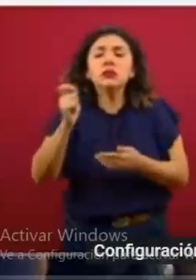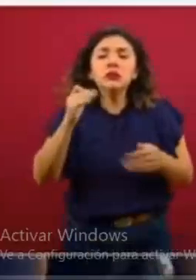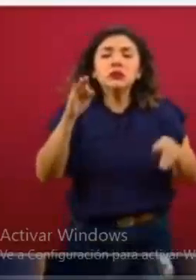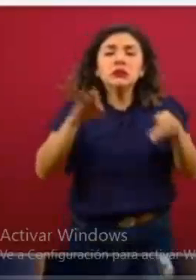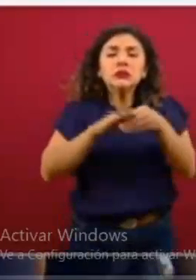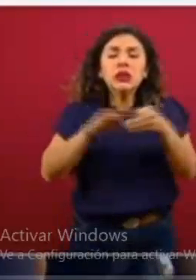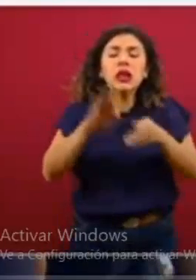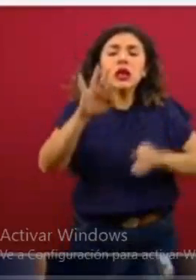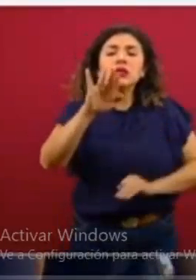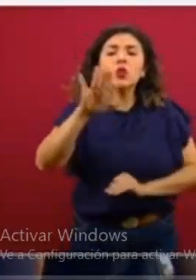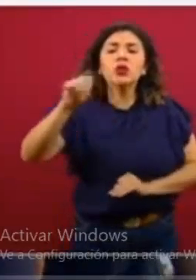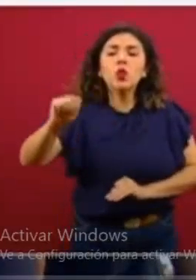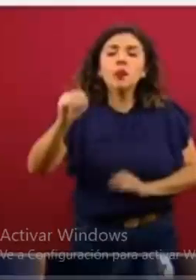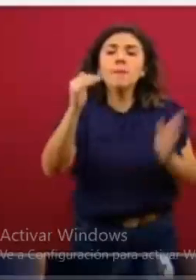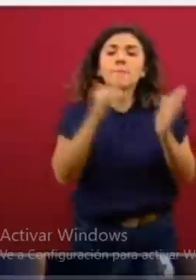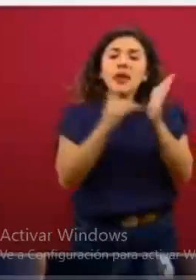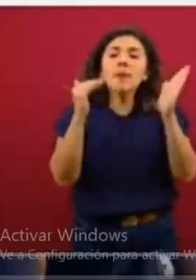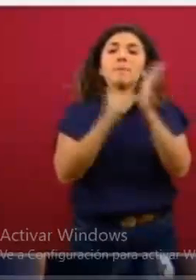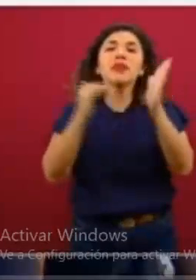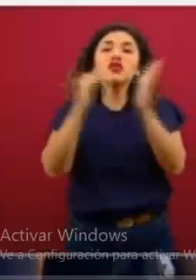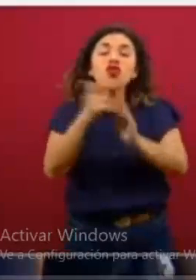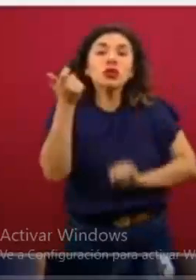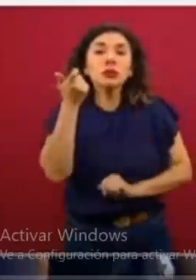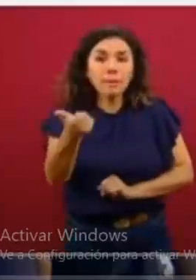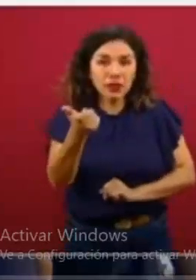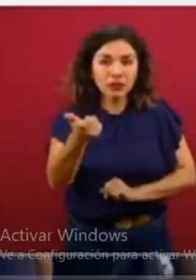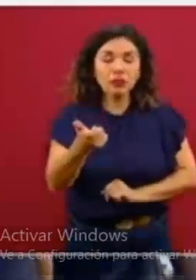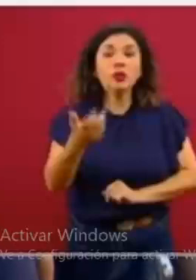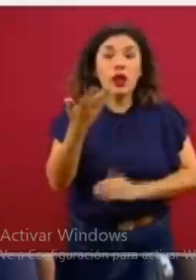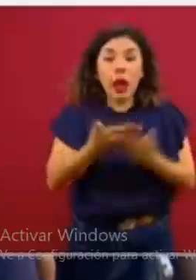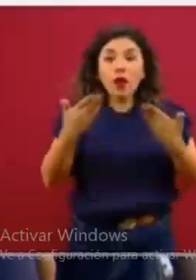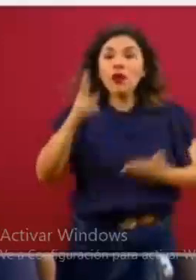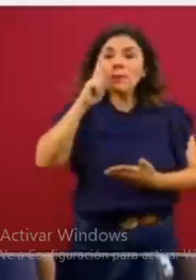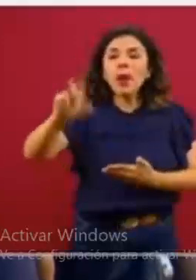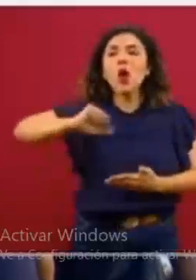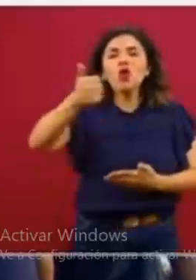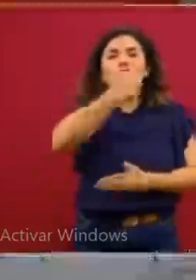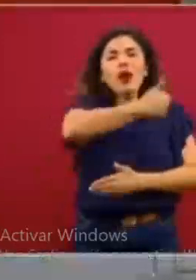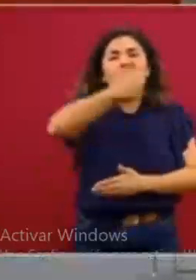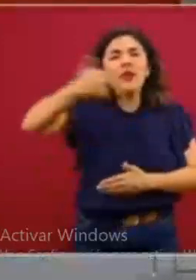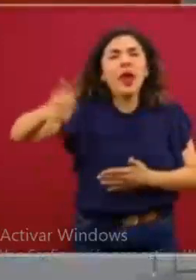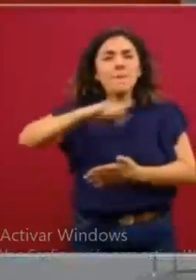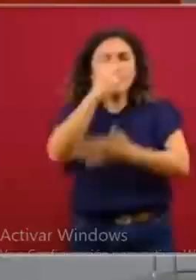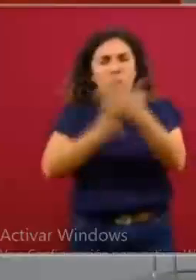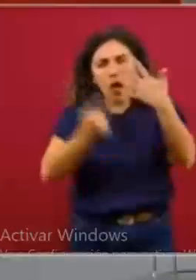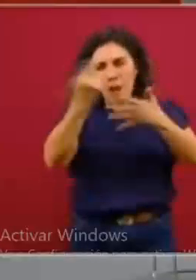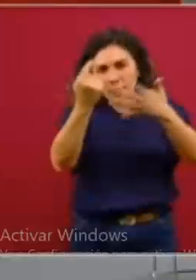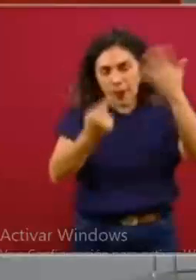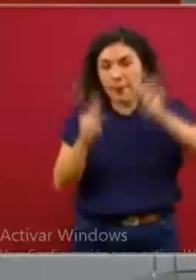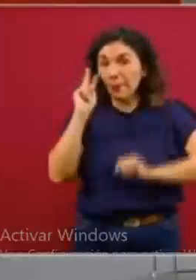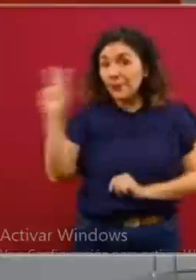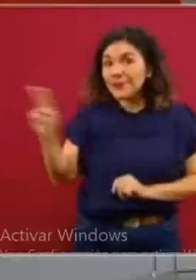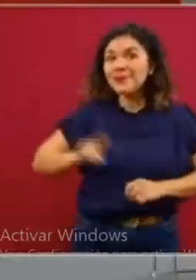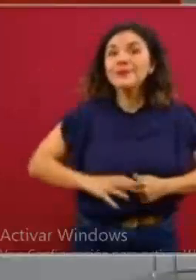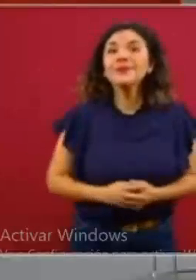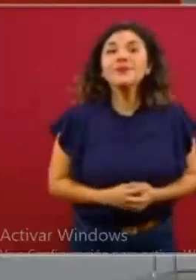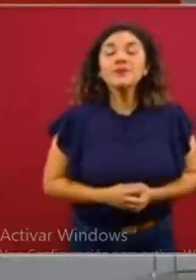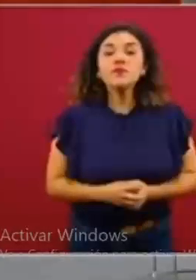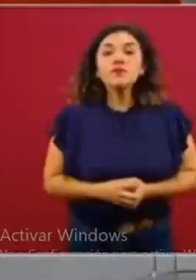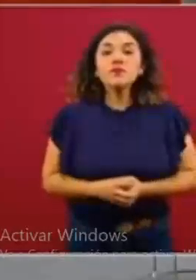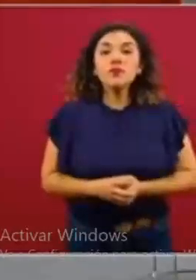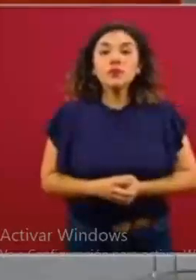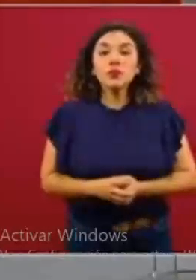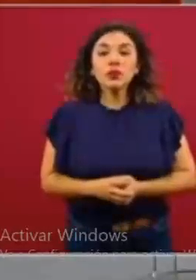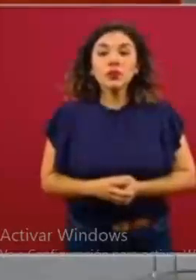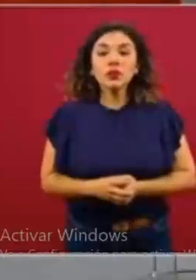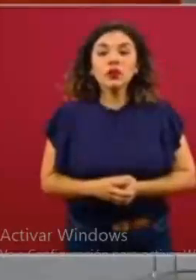casi 59 mil millones de pesos. Vamos a ver ahora programa por programa, la que sigue. 59 mil millones de pesos.